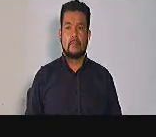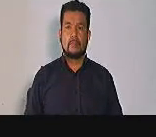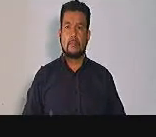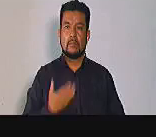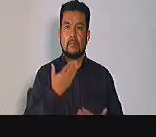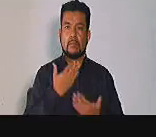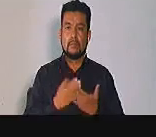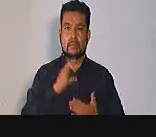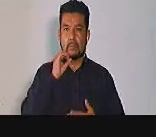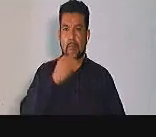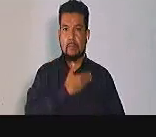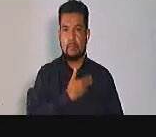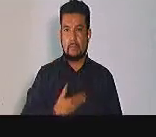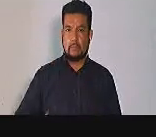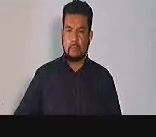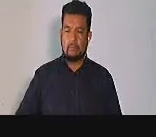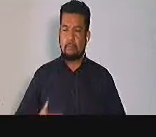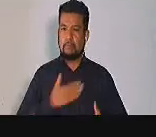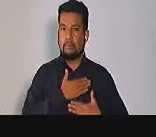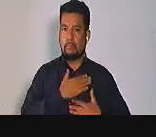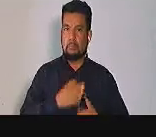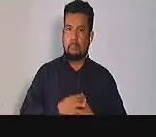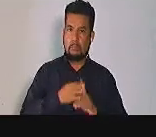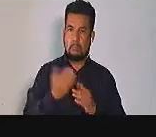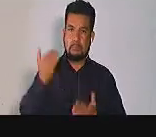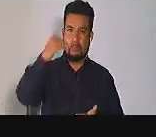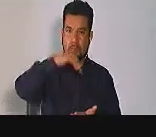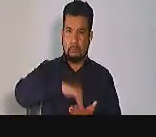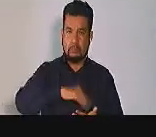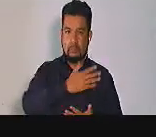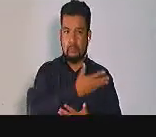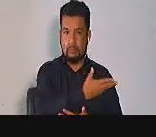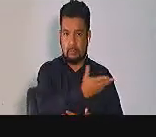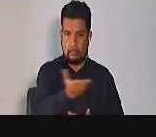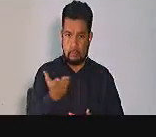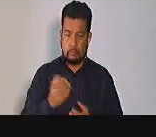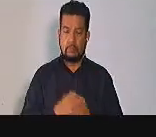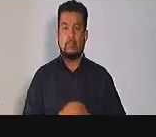Gracias, señor presidente. Un saludo especial nuevamente para todos.